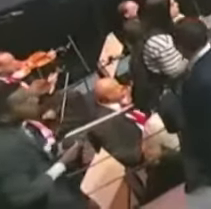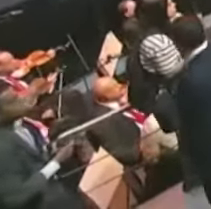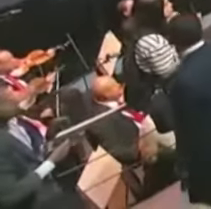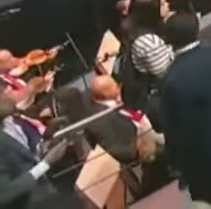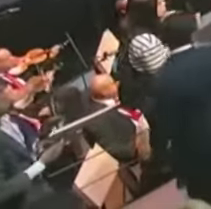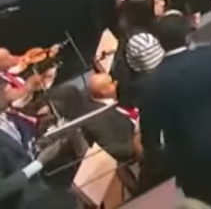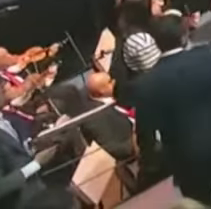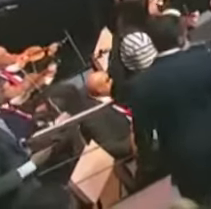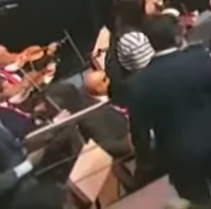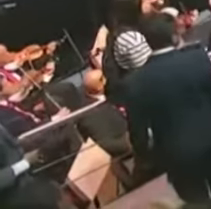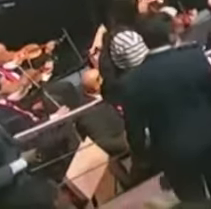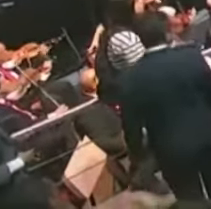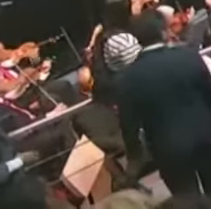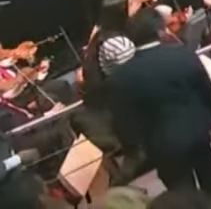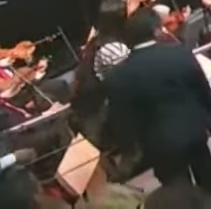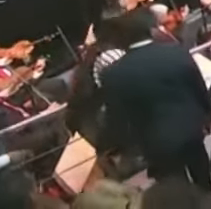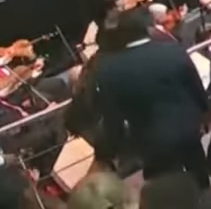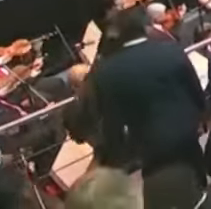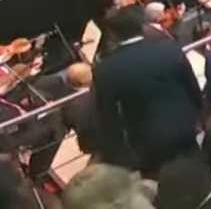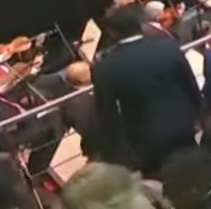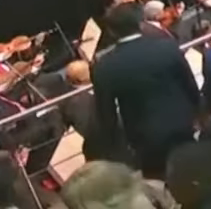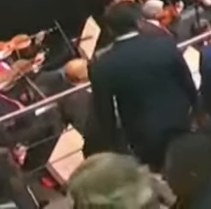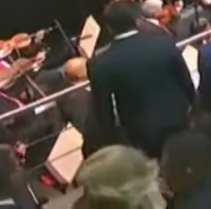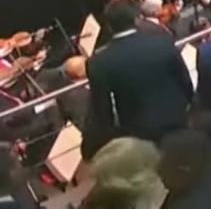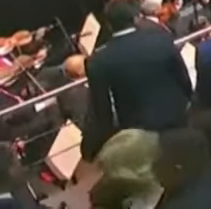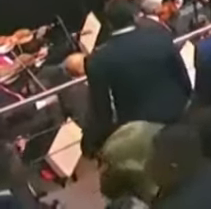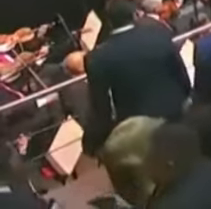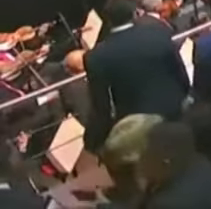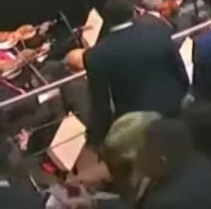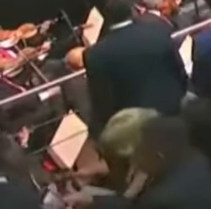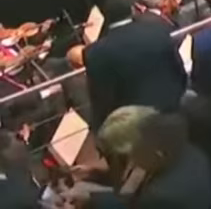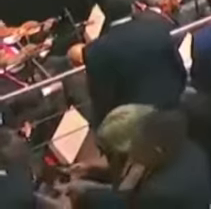del maestro Rodrigo Macías González.